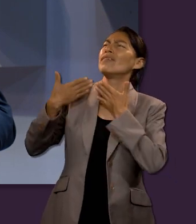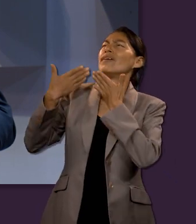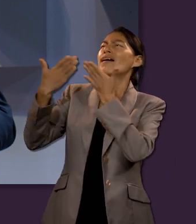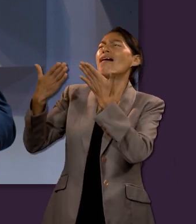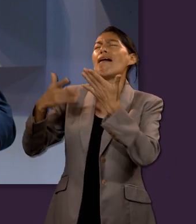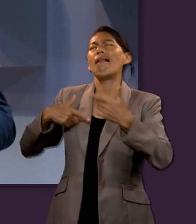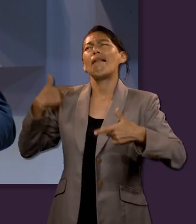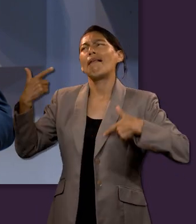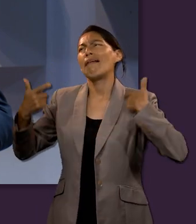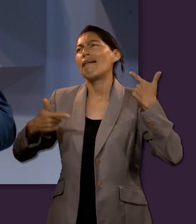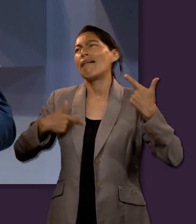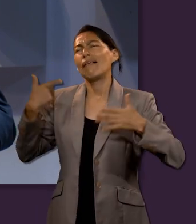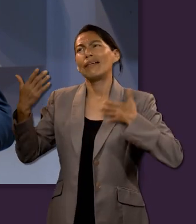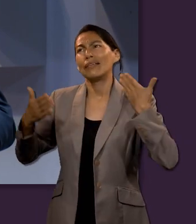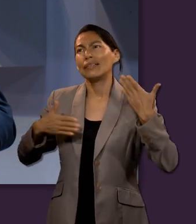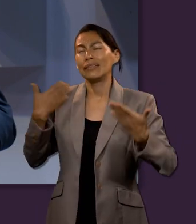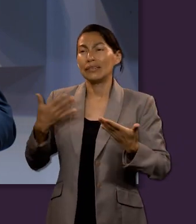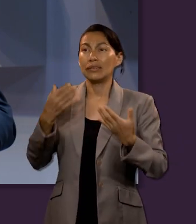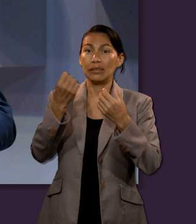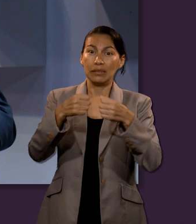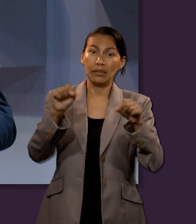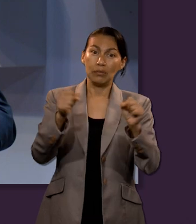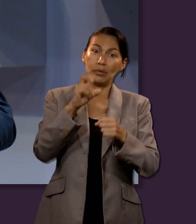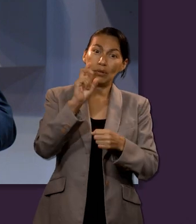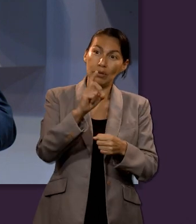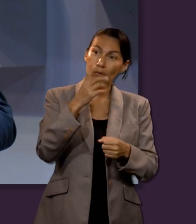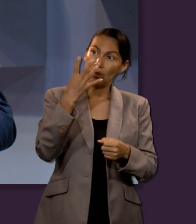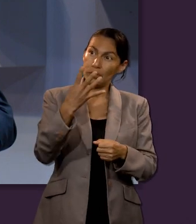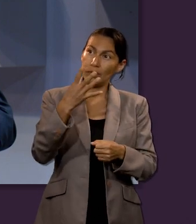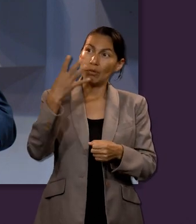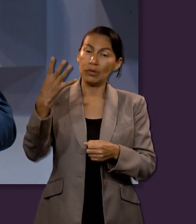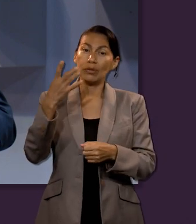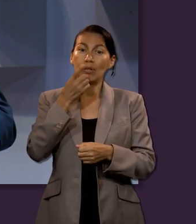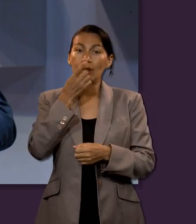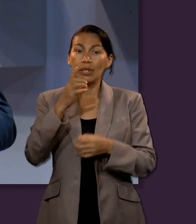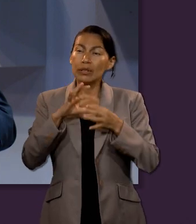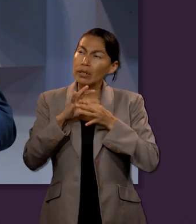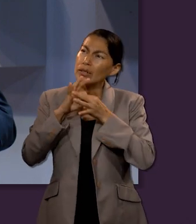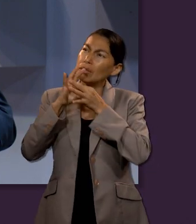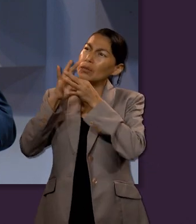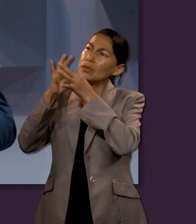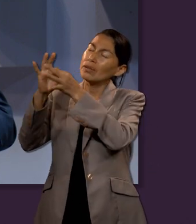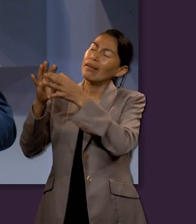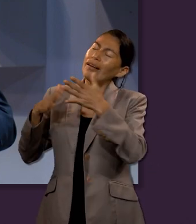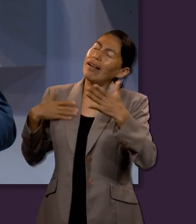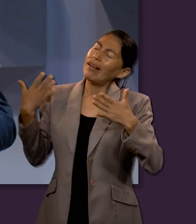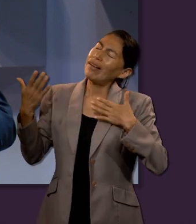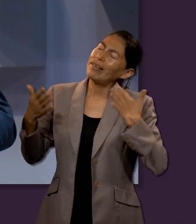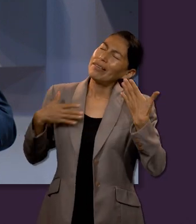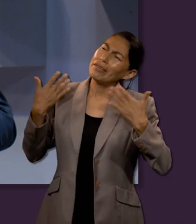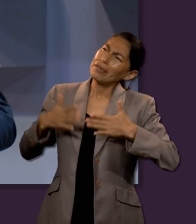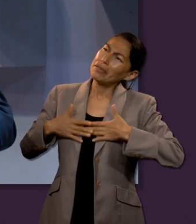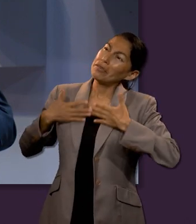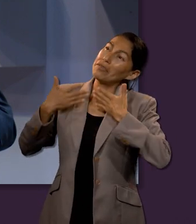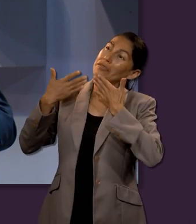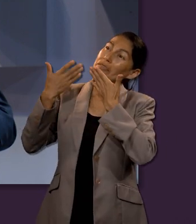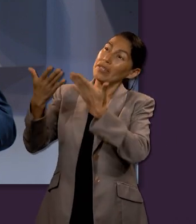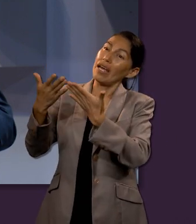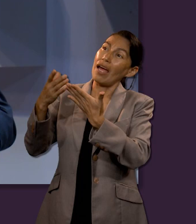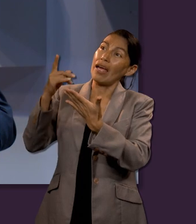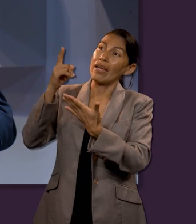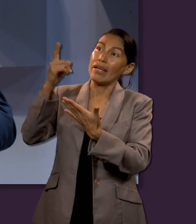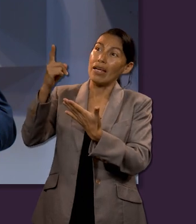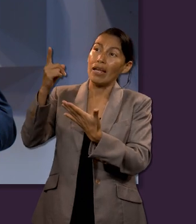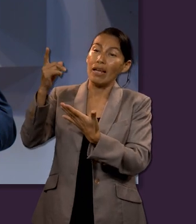jehová y salmos 37 4 dice deléitate a sí mismo en jehová y él te concederá